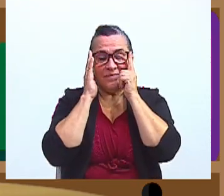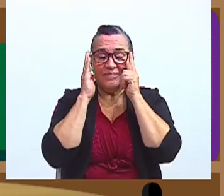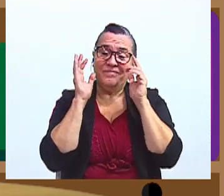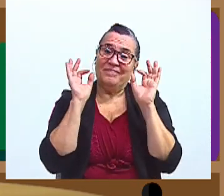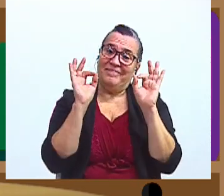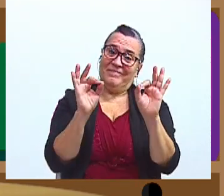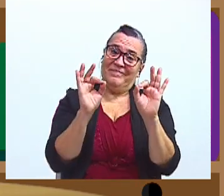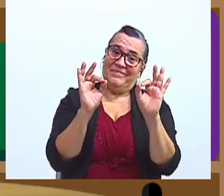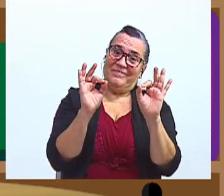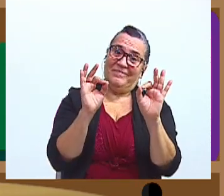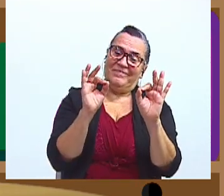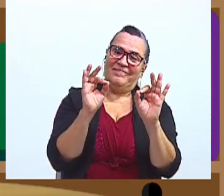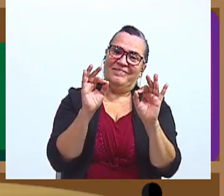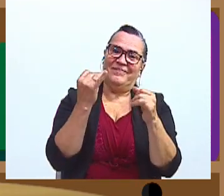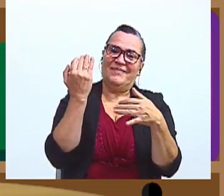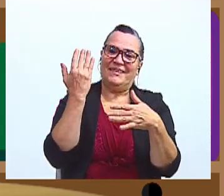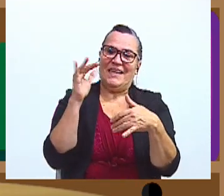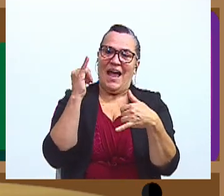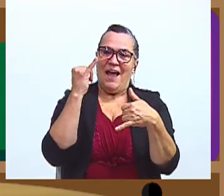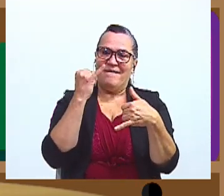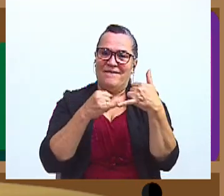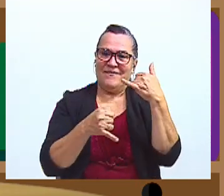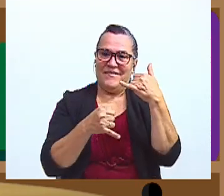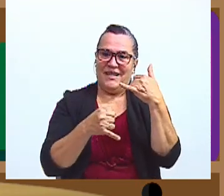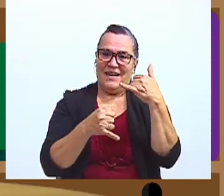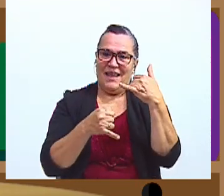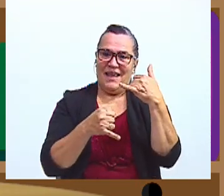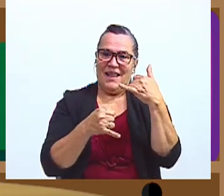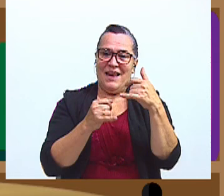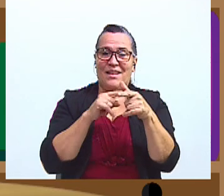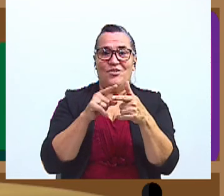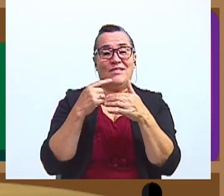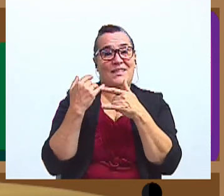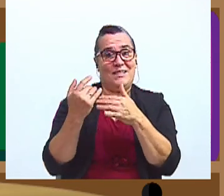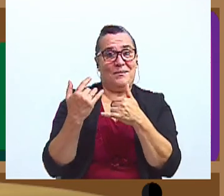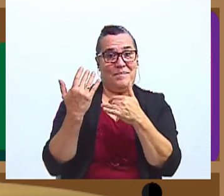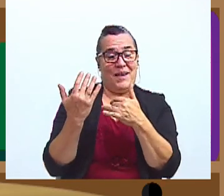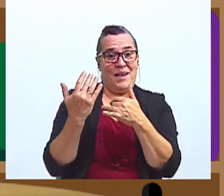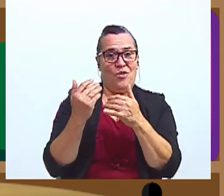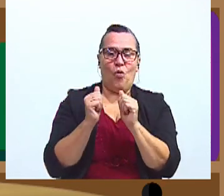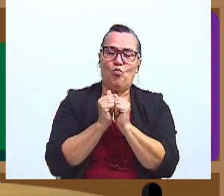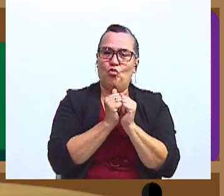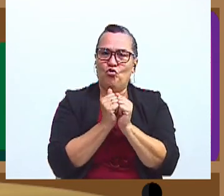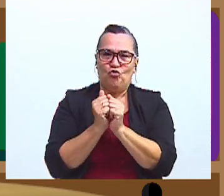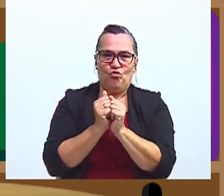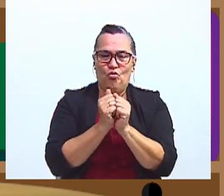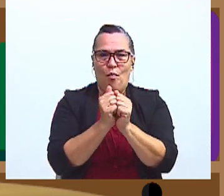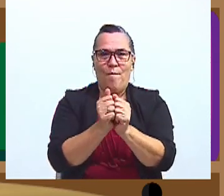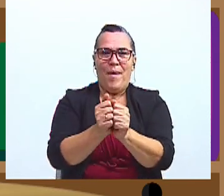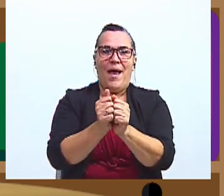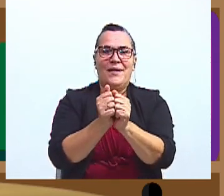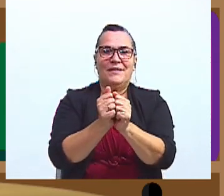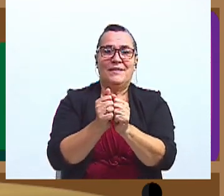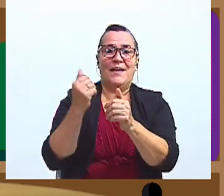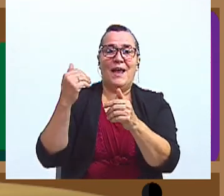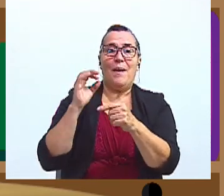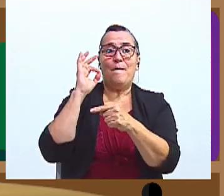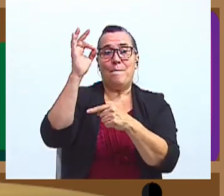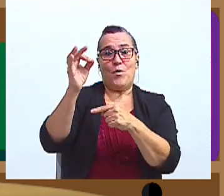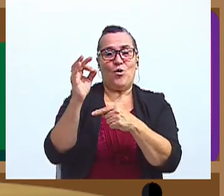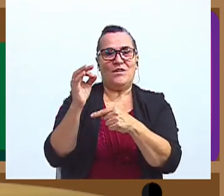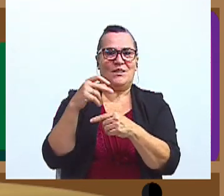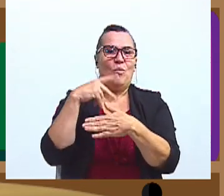Bueno, hemos llegado al final de nuestro programa. Espero que nos acompañen en un siguiente